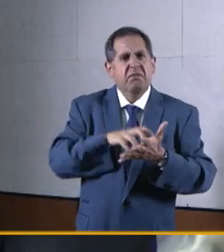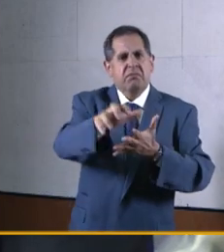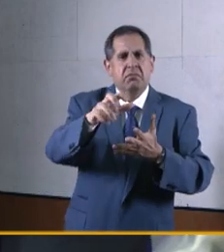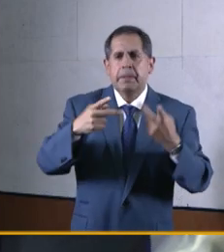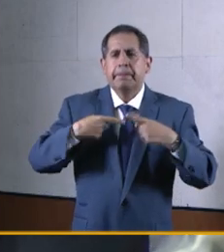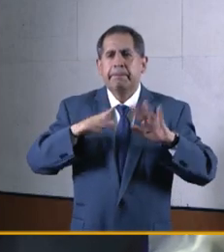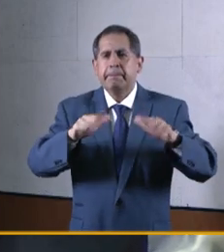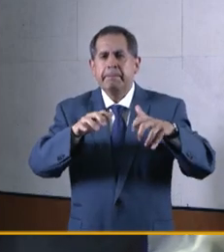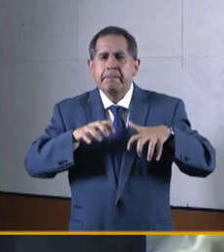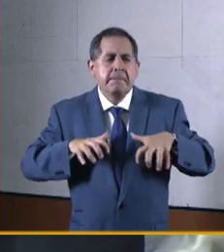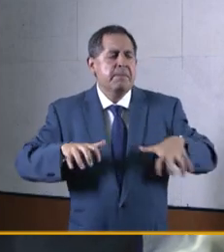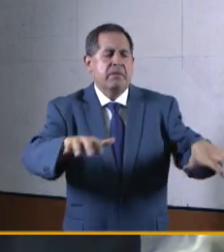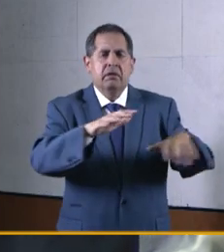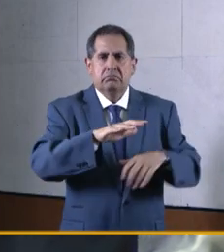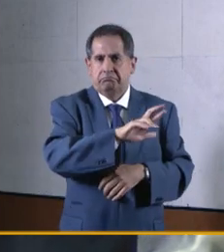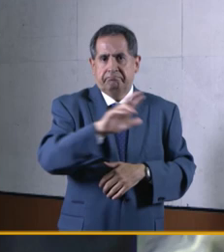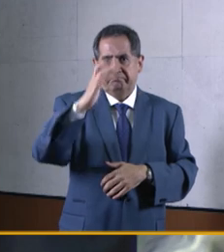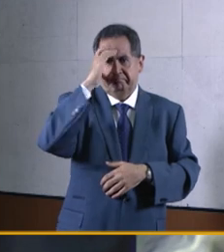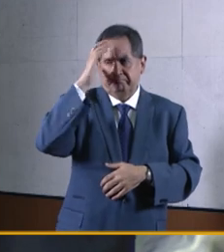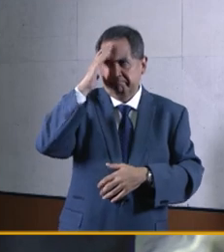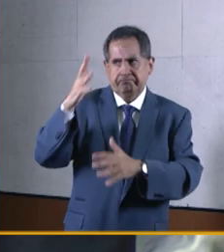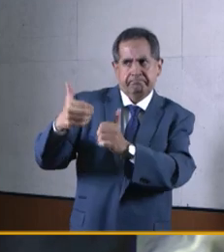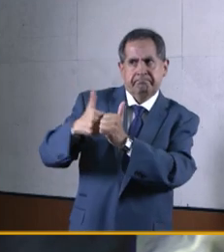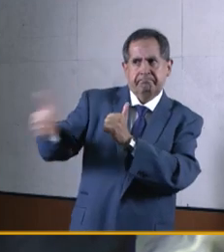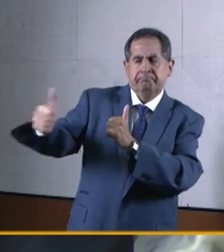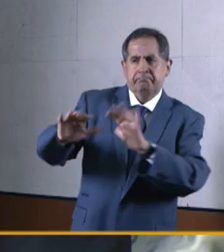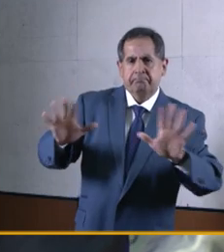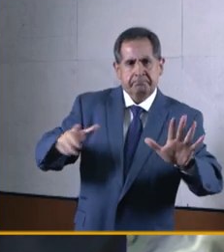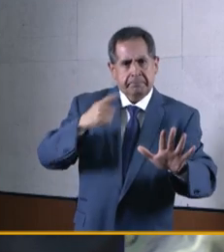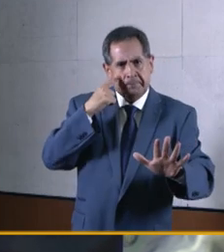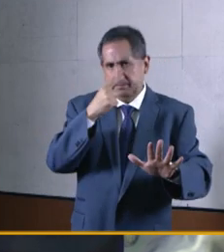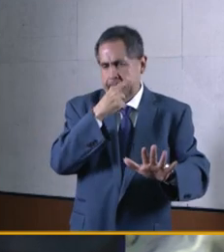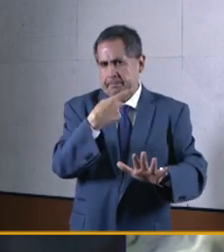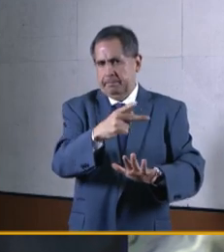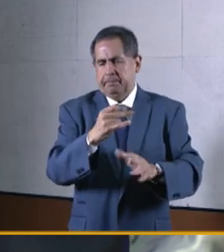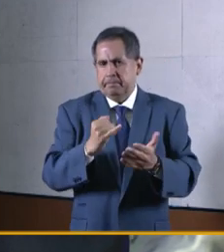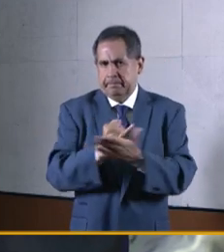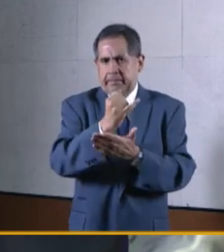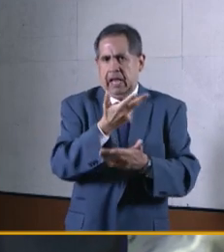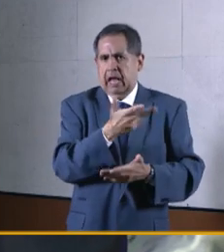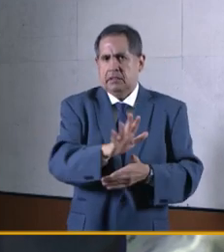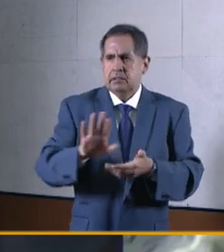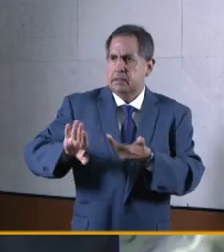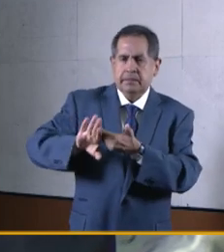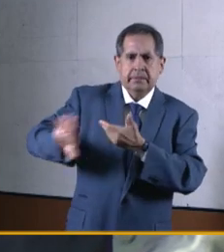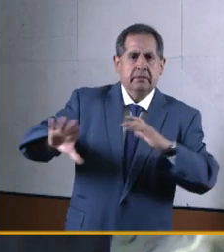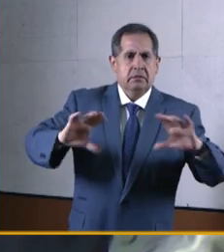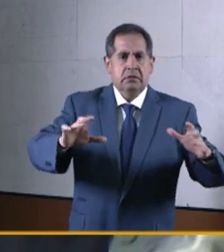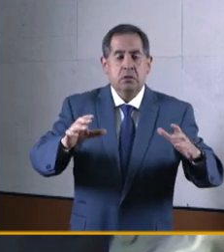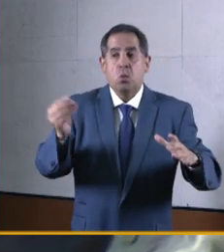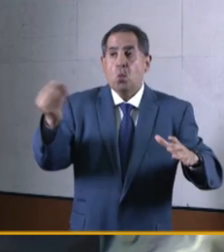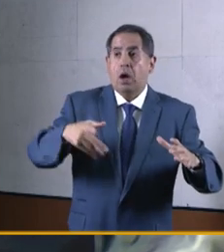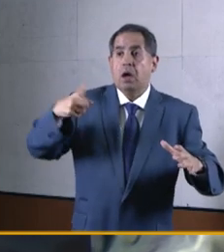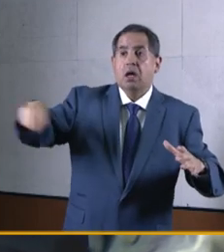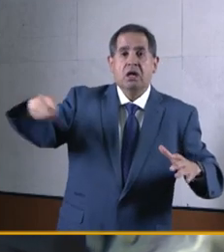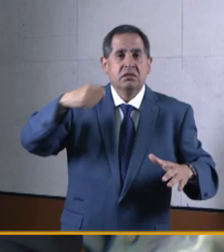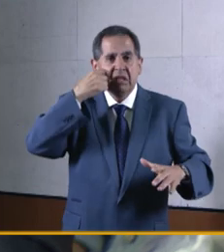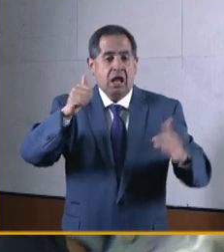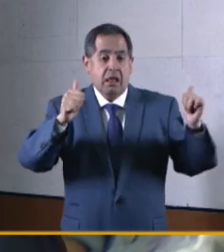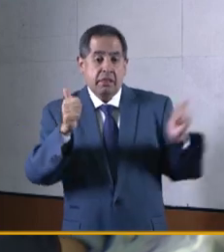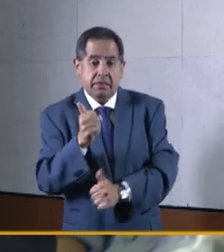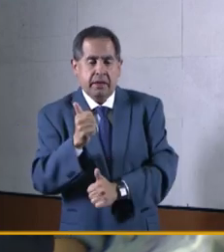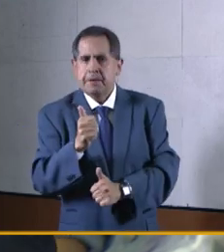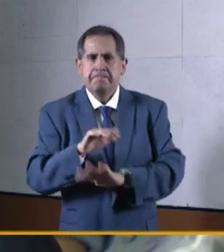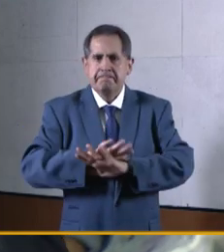pueblo de méxico quienes reconocemos el derecho y el deber de sostener la autonomía contra viento y marea